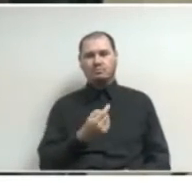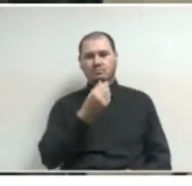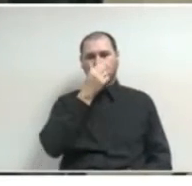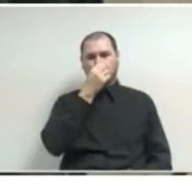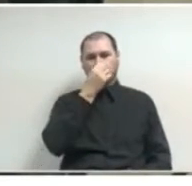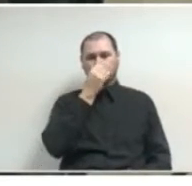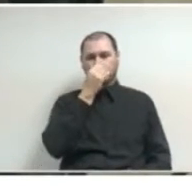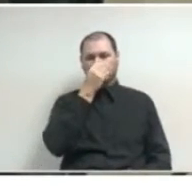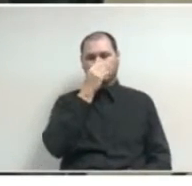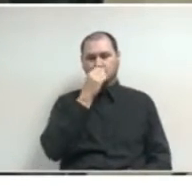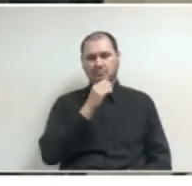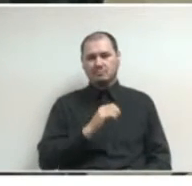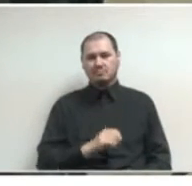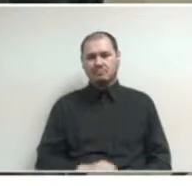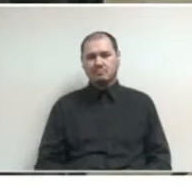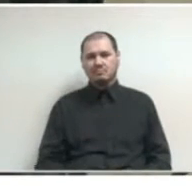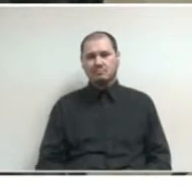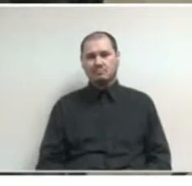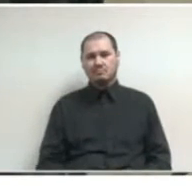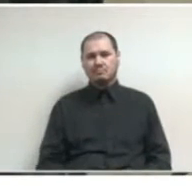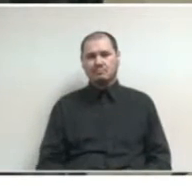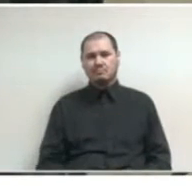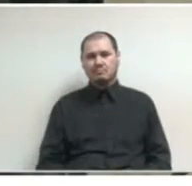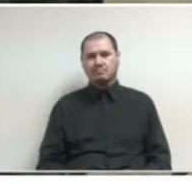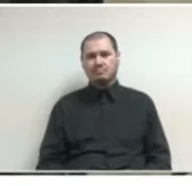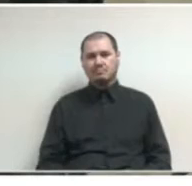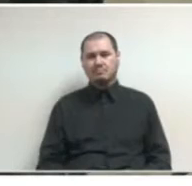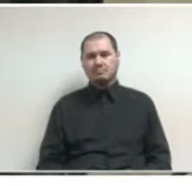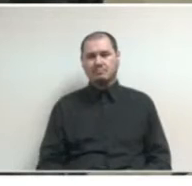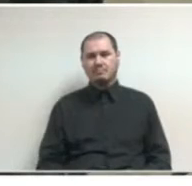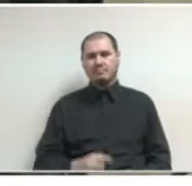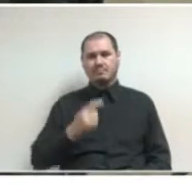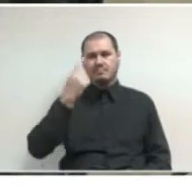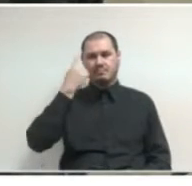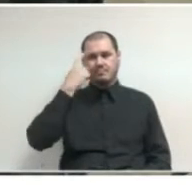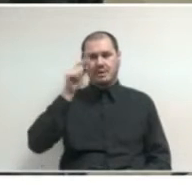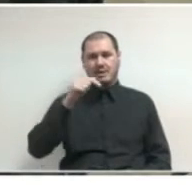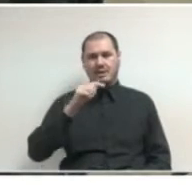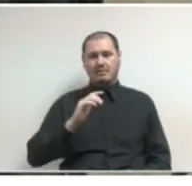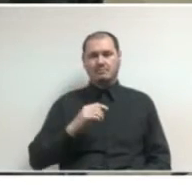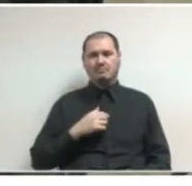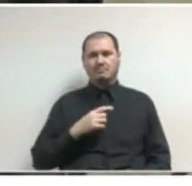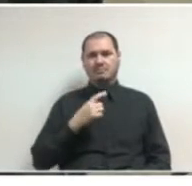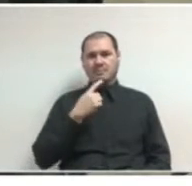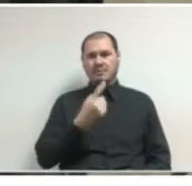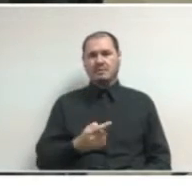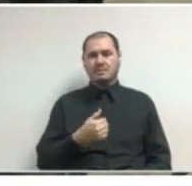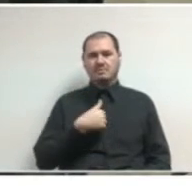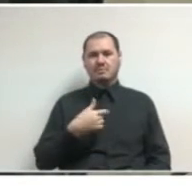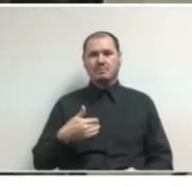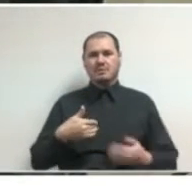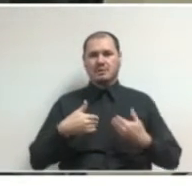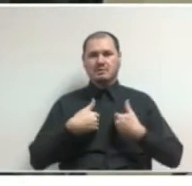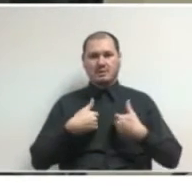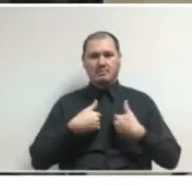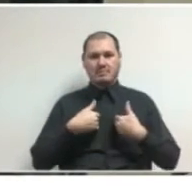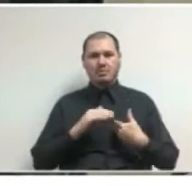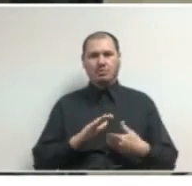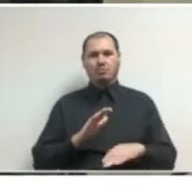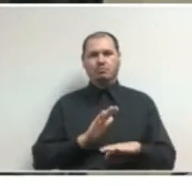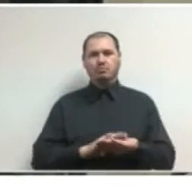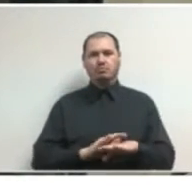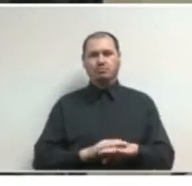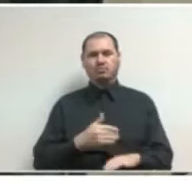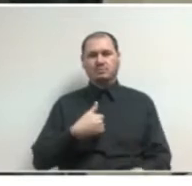Cuera, opa, vea, para dejar plasmado realmente nuestra. Ñañe Jambaui, Catomaisa, Ollillapó,